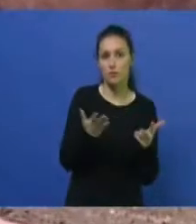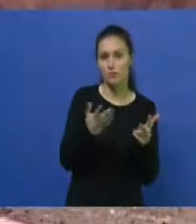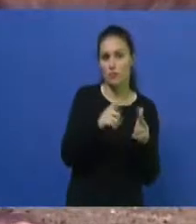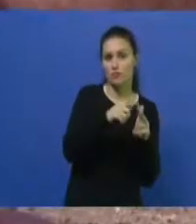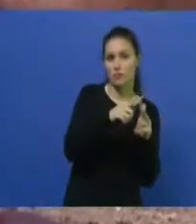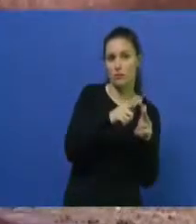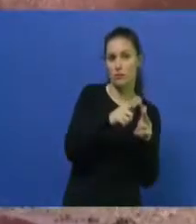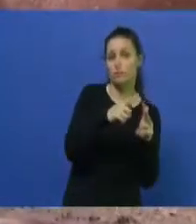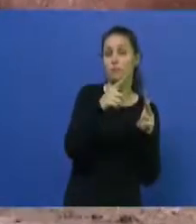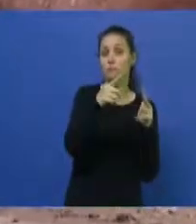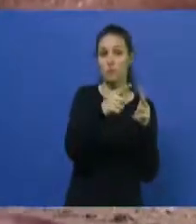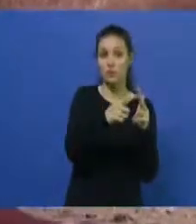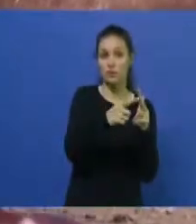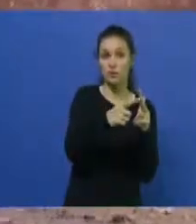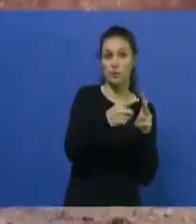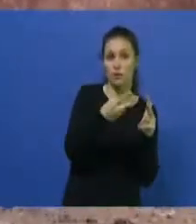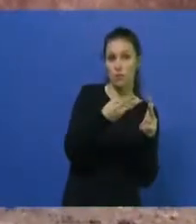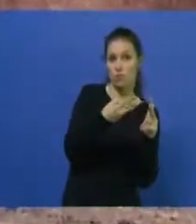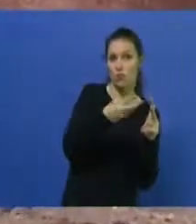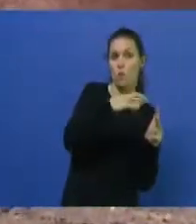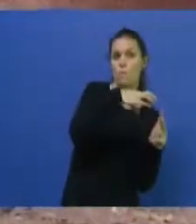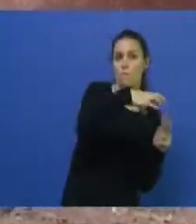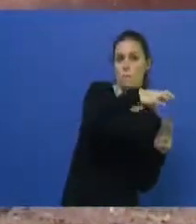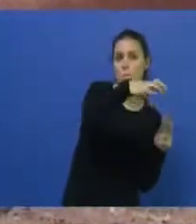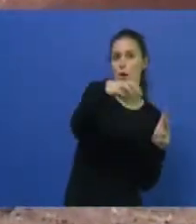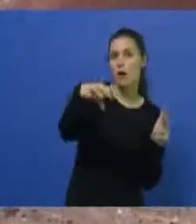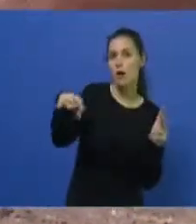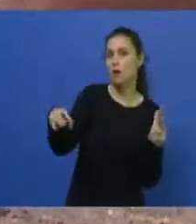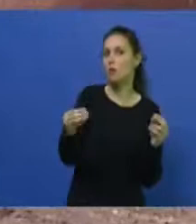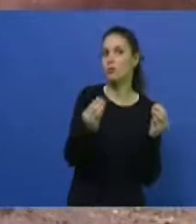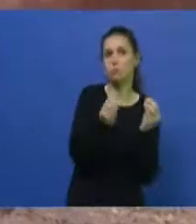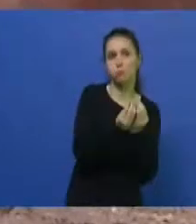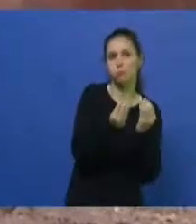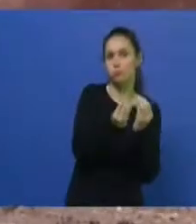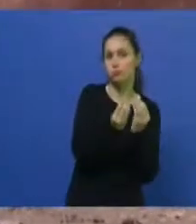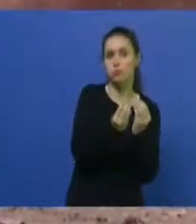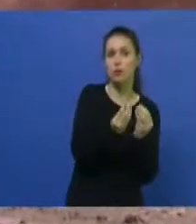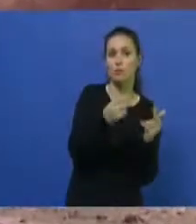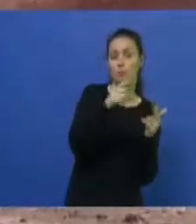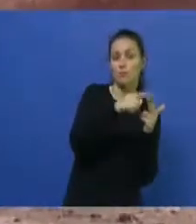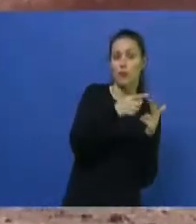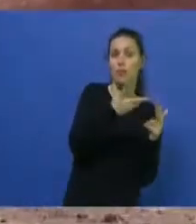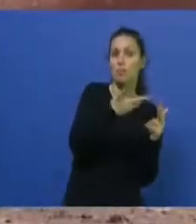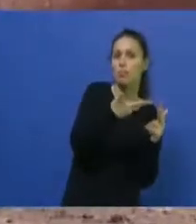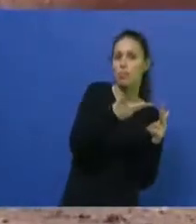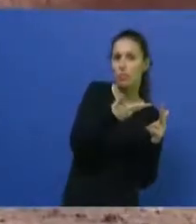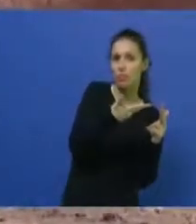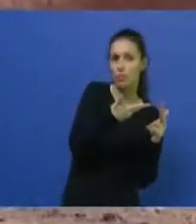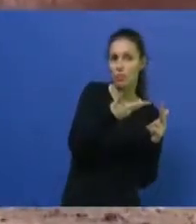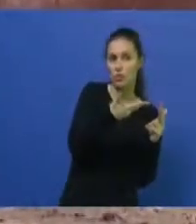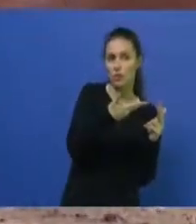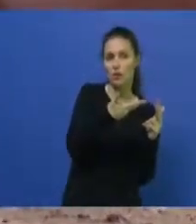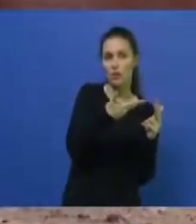social, en los barrios están desbordados, y la realización de obras públicas, son los 3 ejes